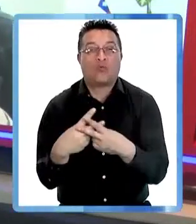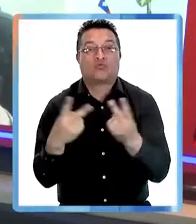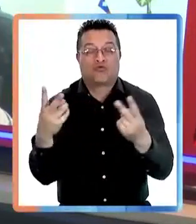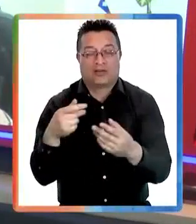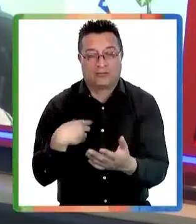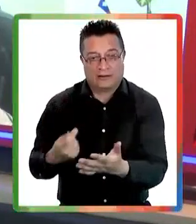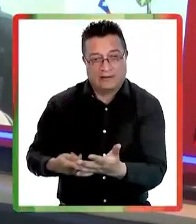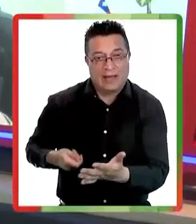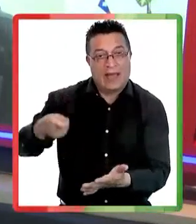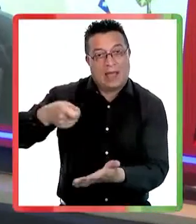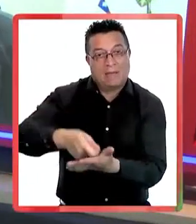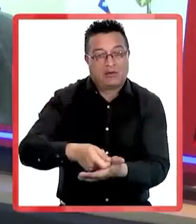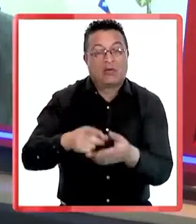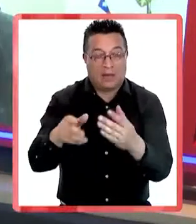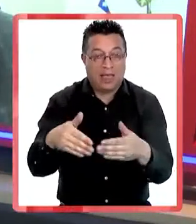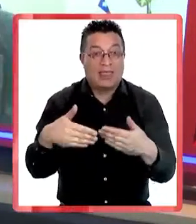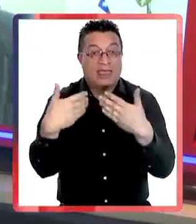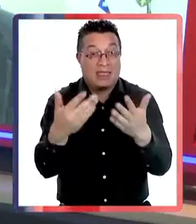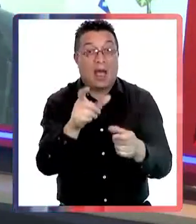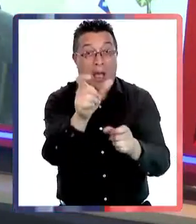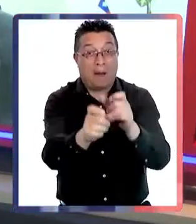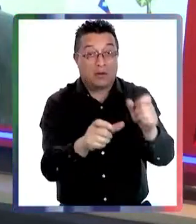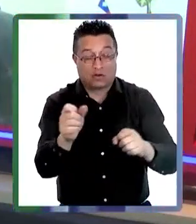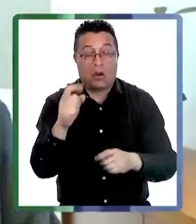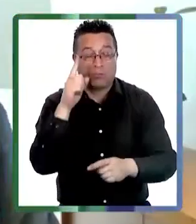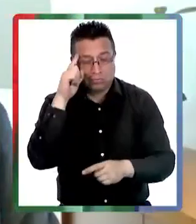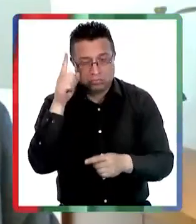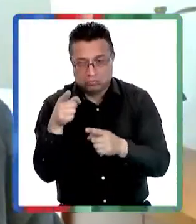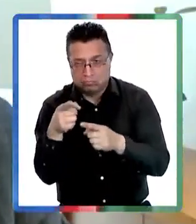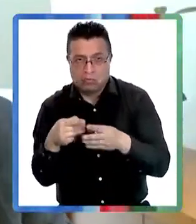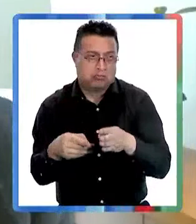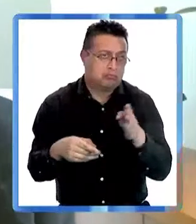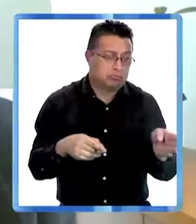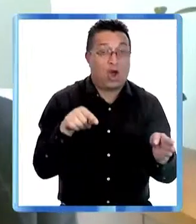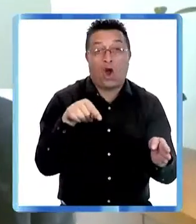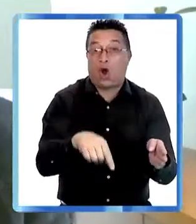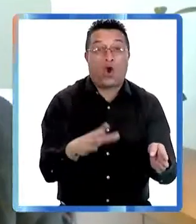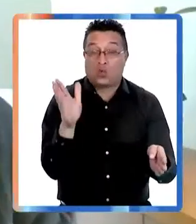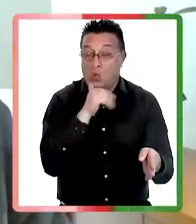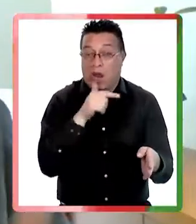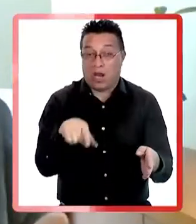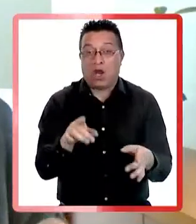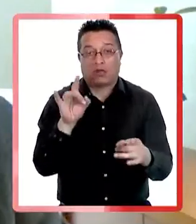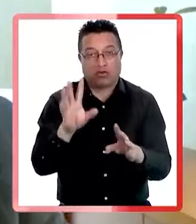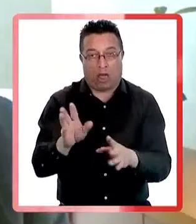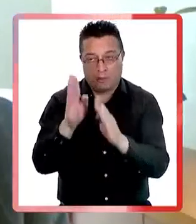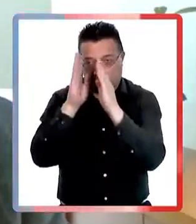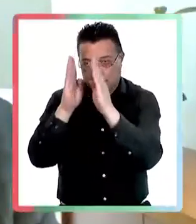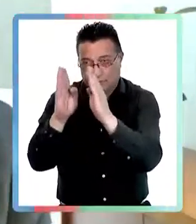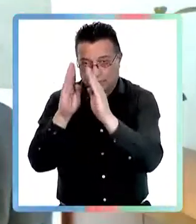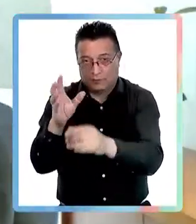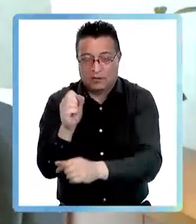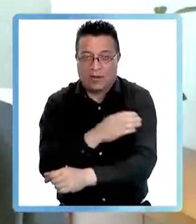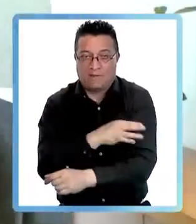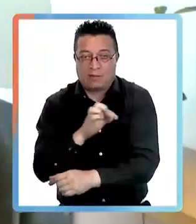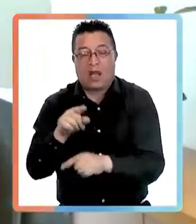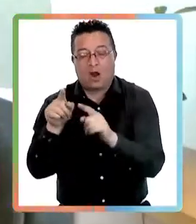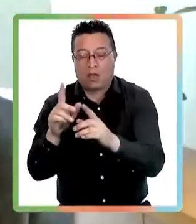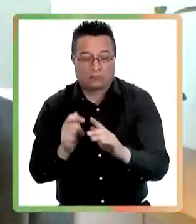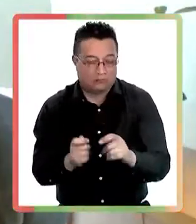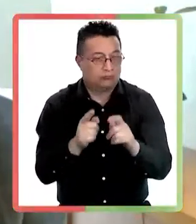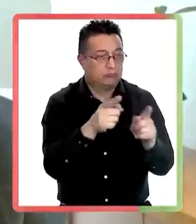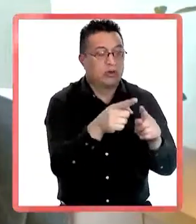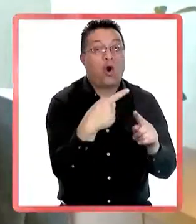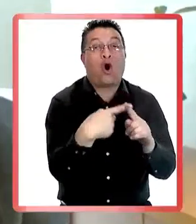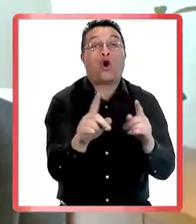de inversiones que va a ofrecer a las personas una alternativa que hoy día no tienen para efectos de la